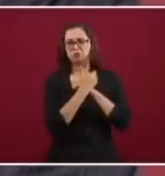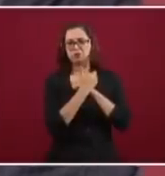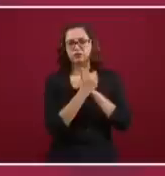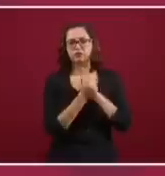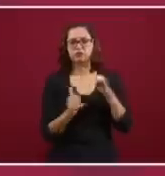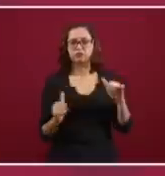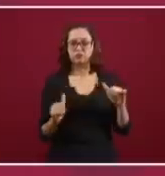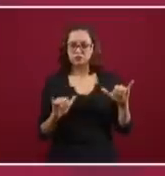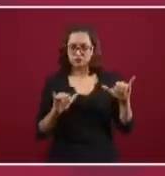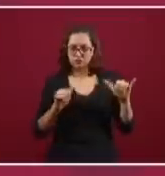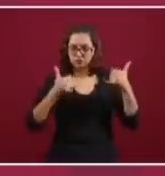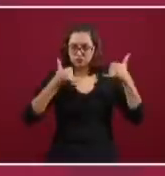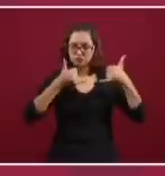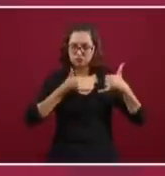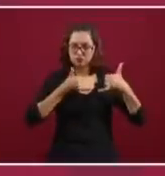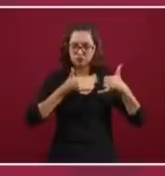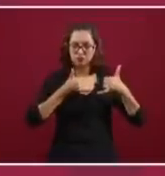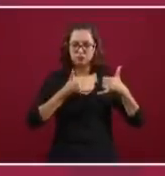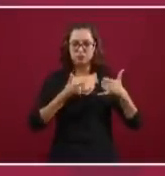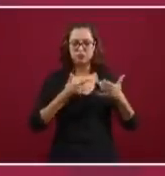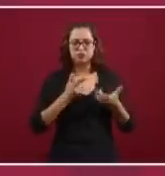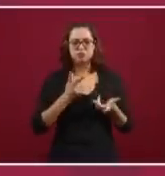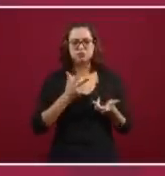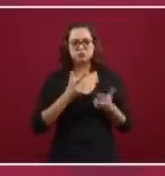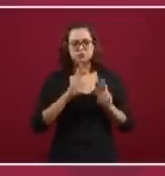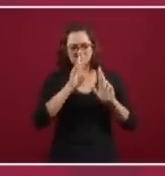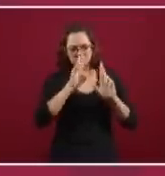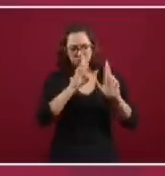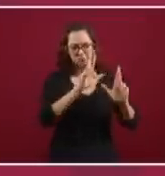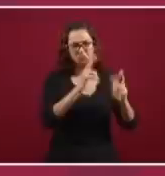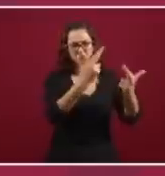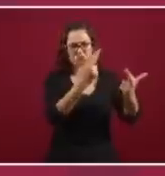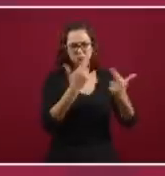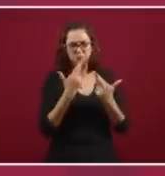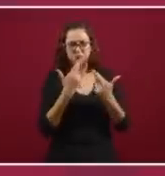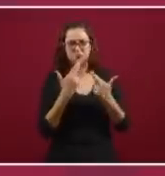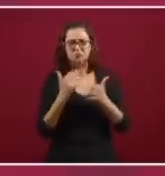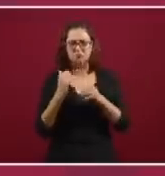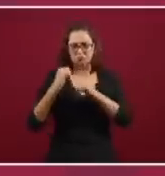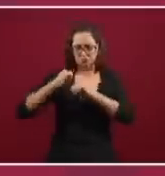habló por teléfono con nosotros de manera muy respetuosa a nuestra soberanía,